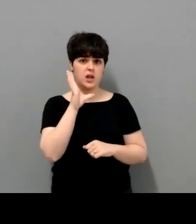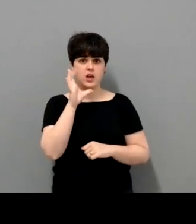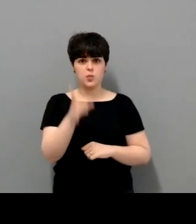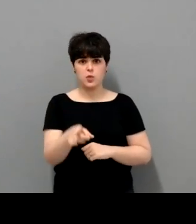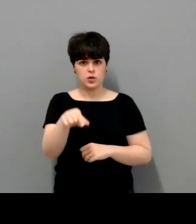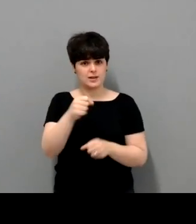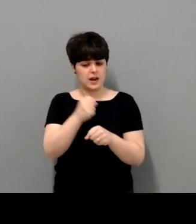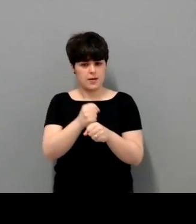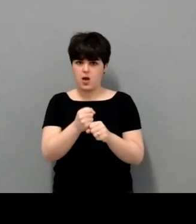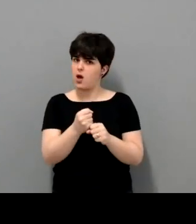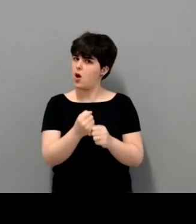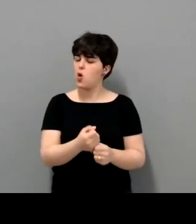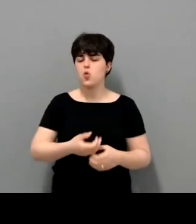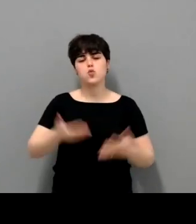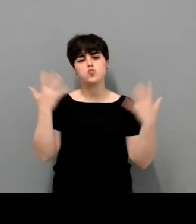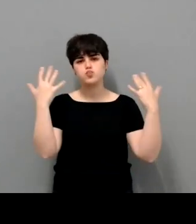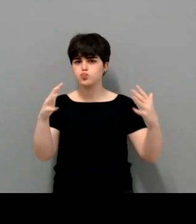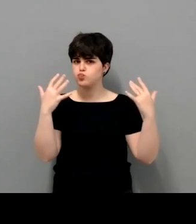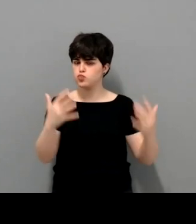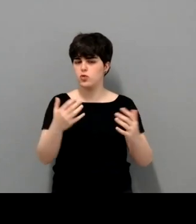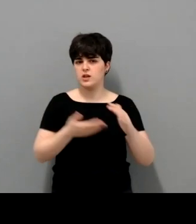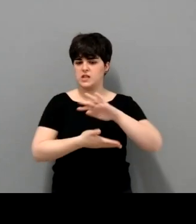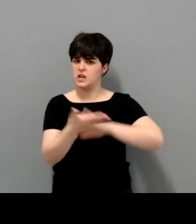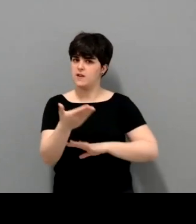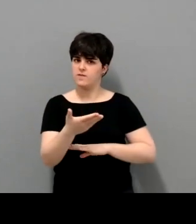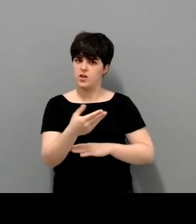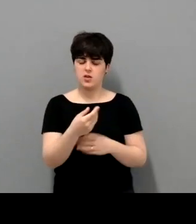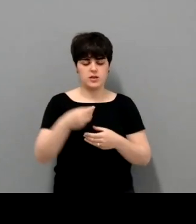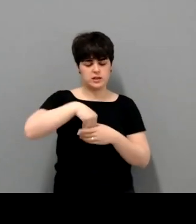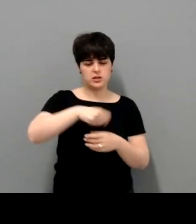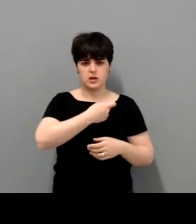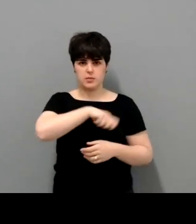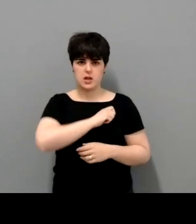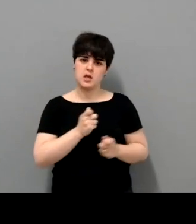labor encomiable que está aportando a nuestro país.